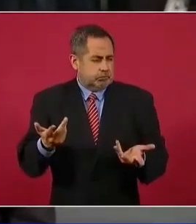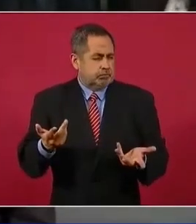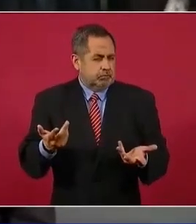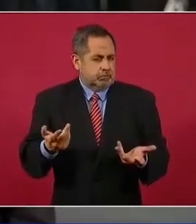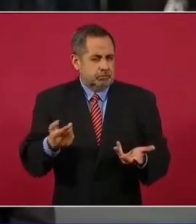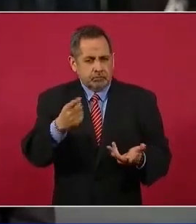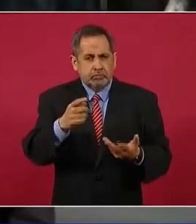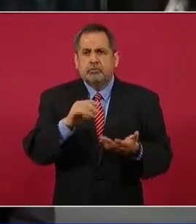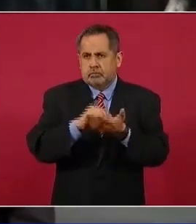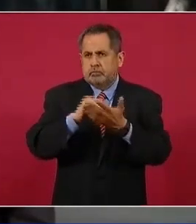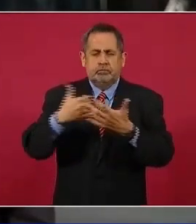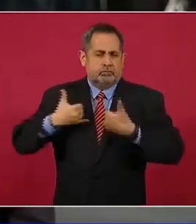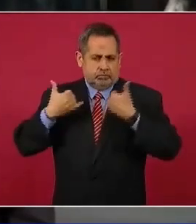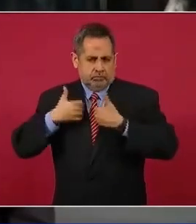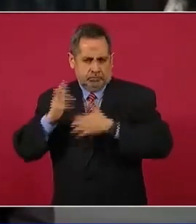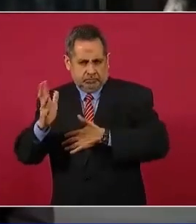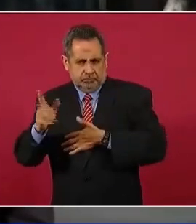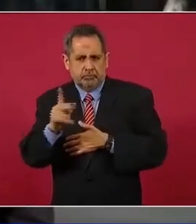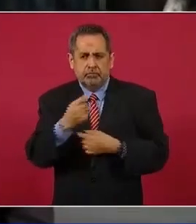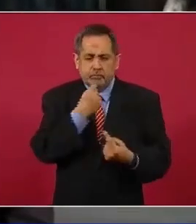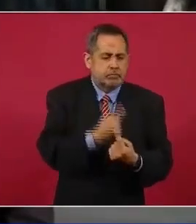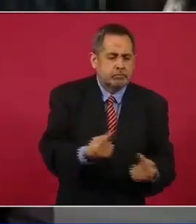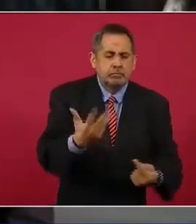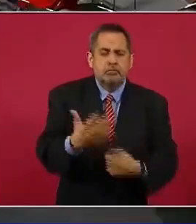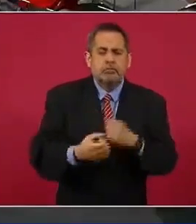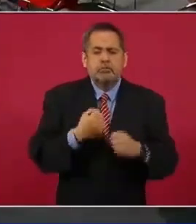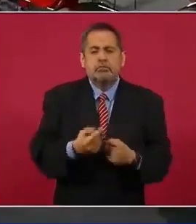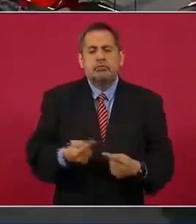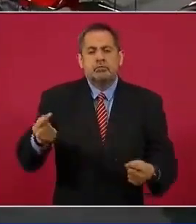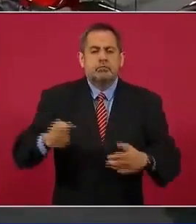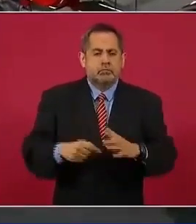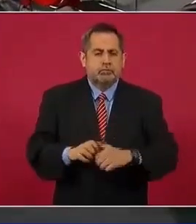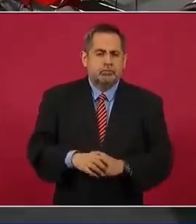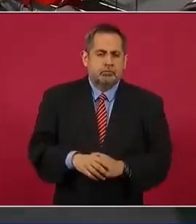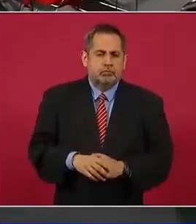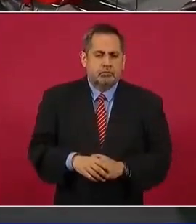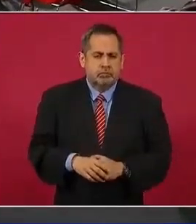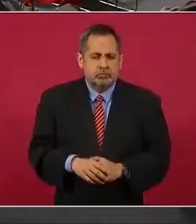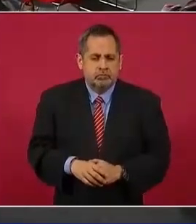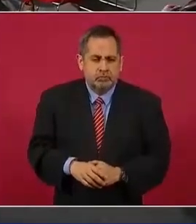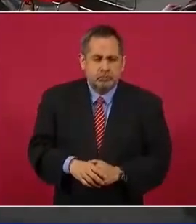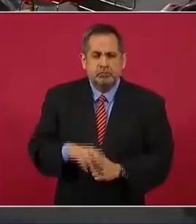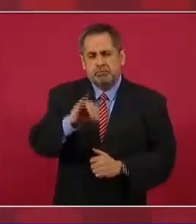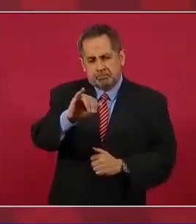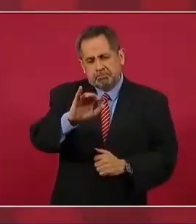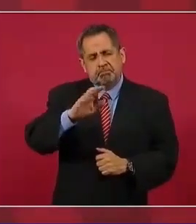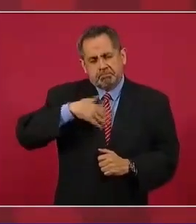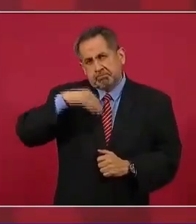incluye ya a los adolescentes, pero a este grupo de edad, preguntarle esto. Sí, se está